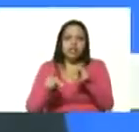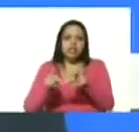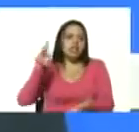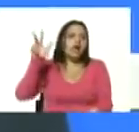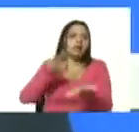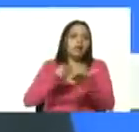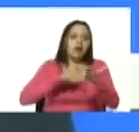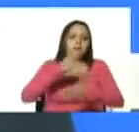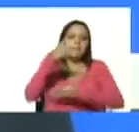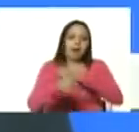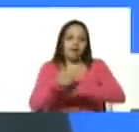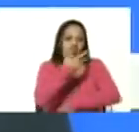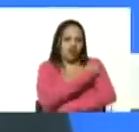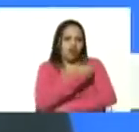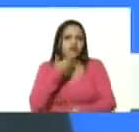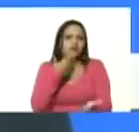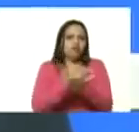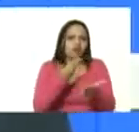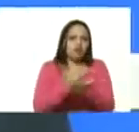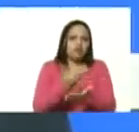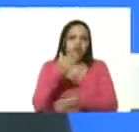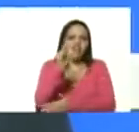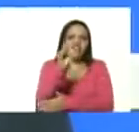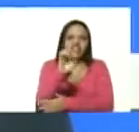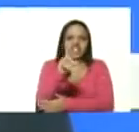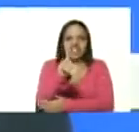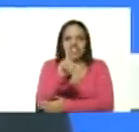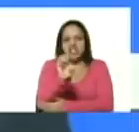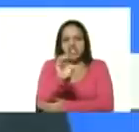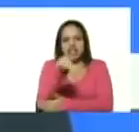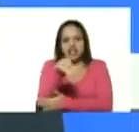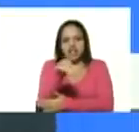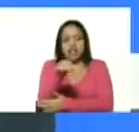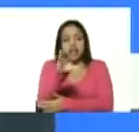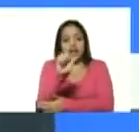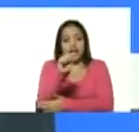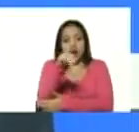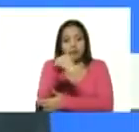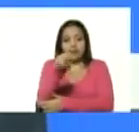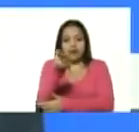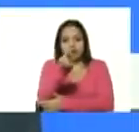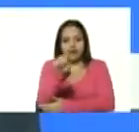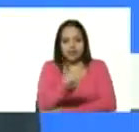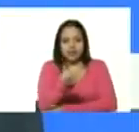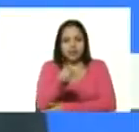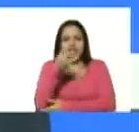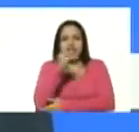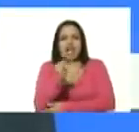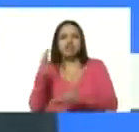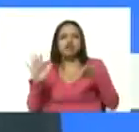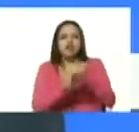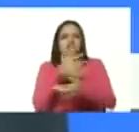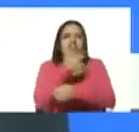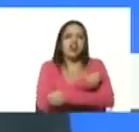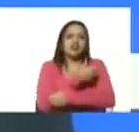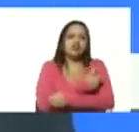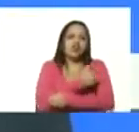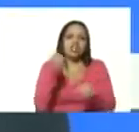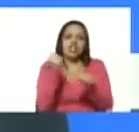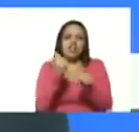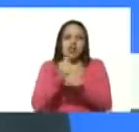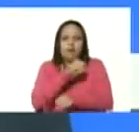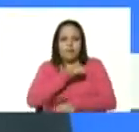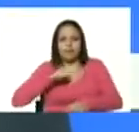plan de vacunación propuesto por Fedecámaras, en el que comprenden la vacunación de los trabajadores del sector privado,